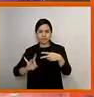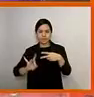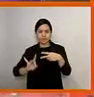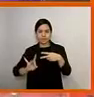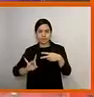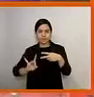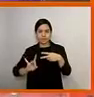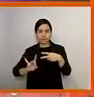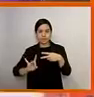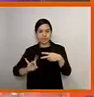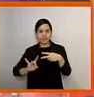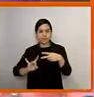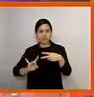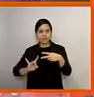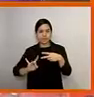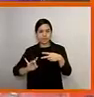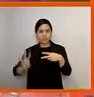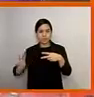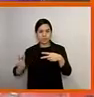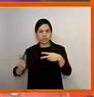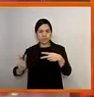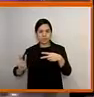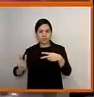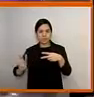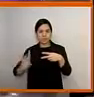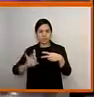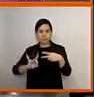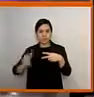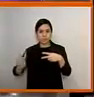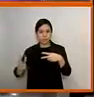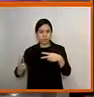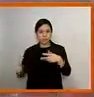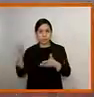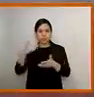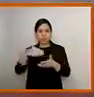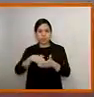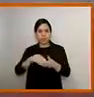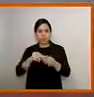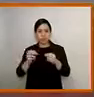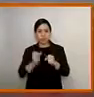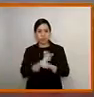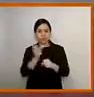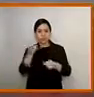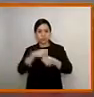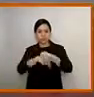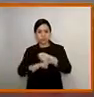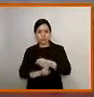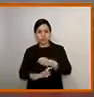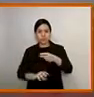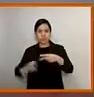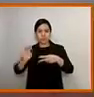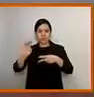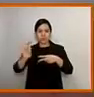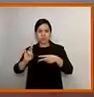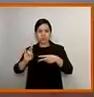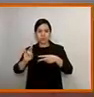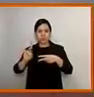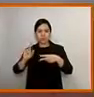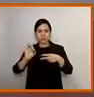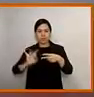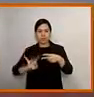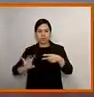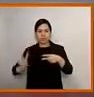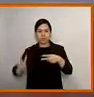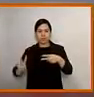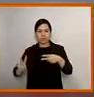dígito. 2, segundo número ganador, 82. Los dos números premiados, 17